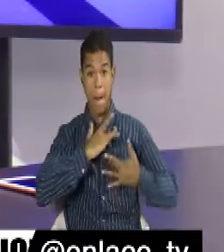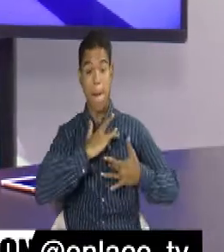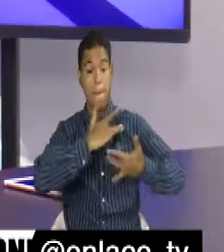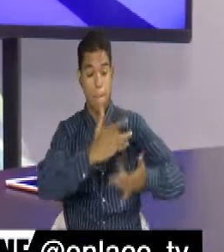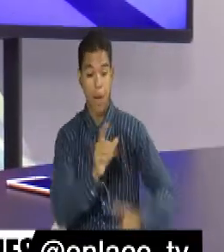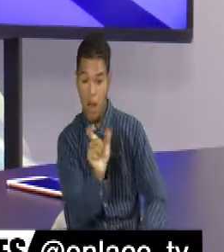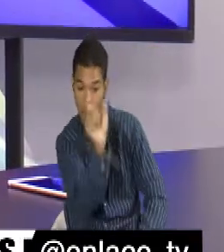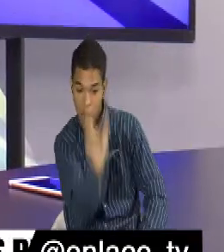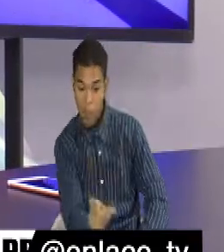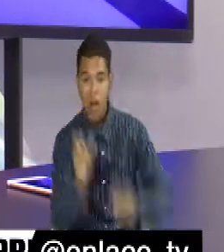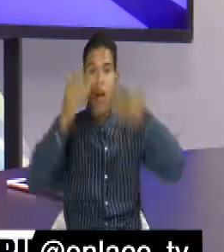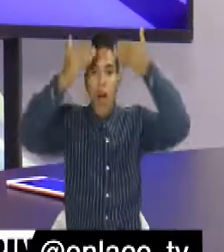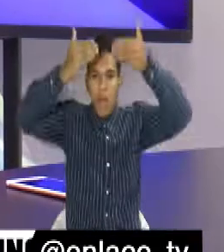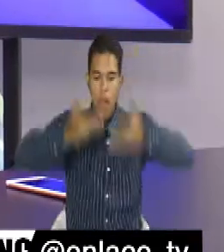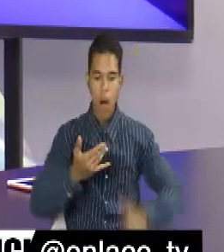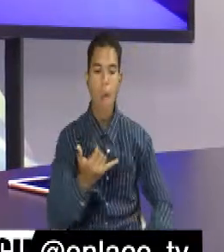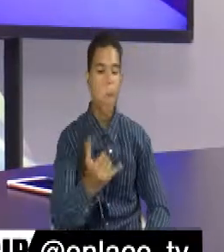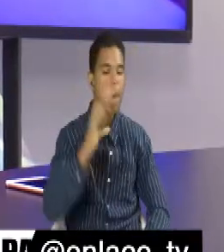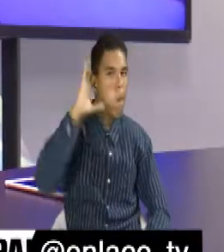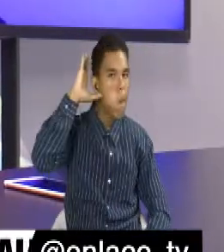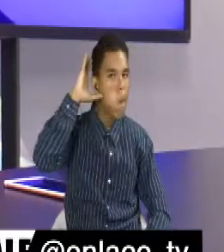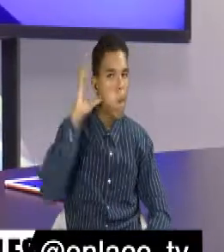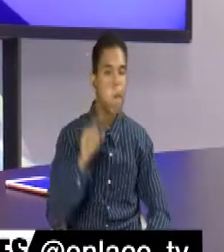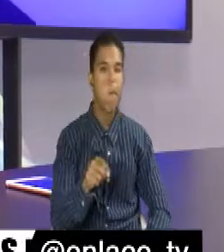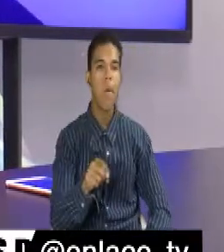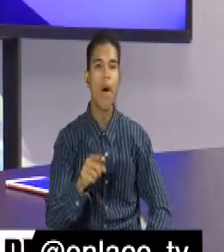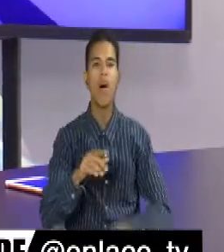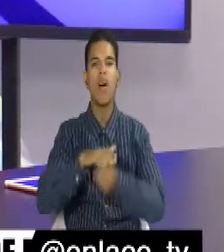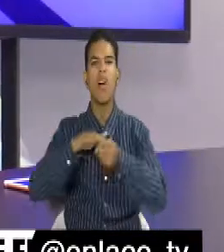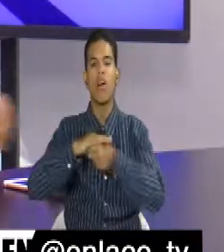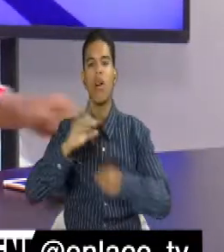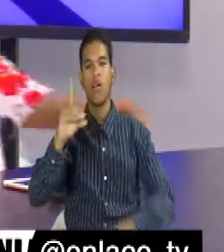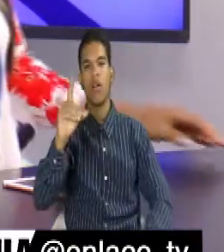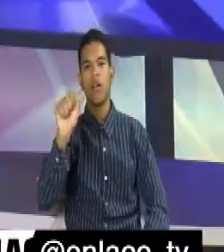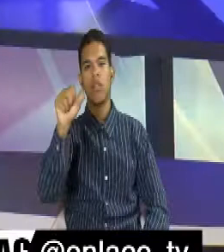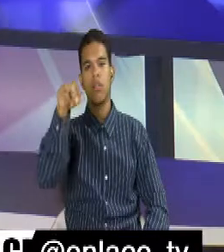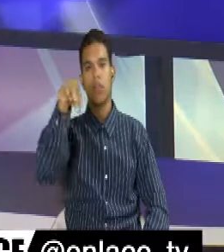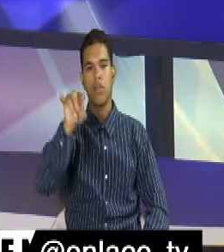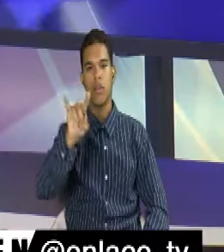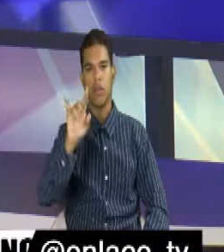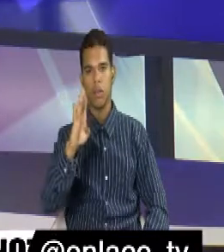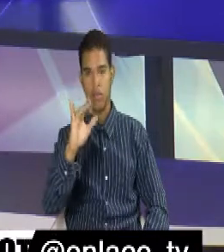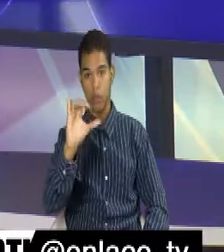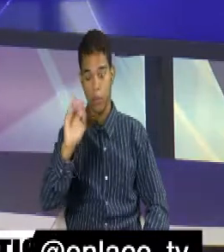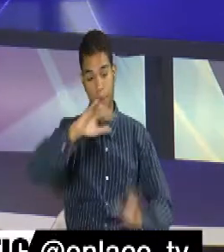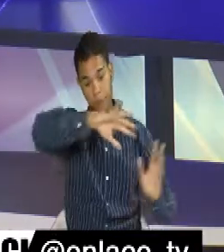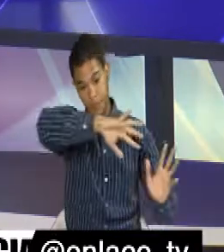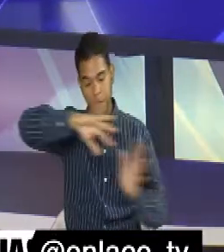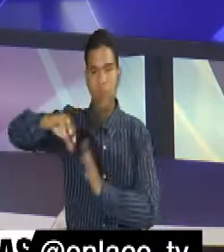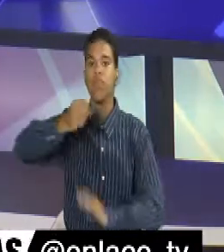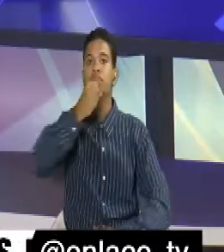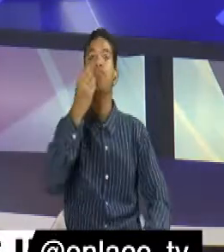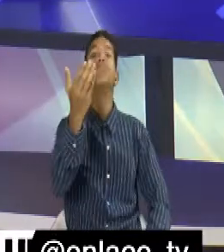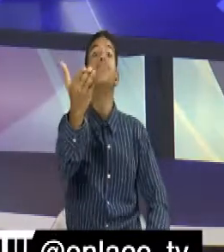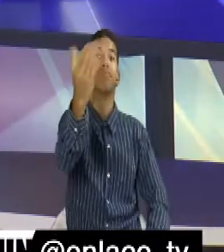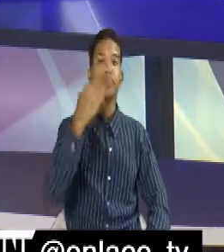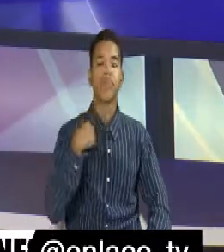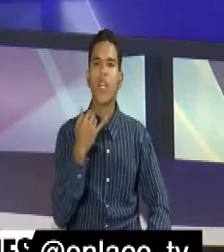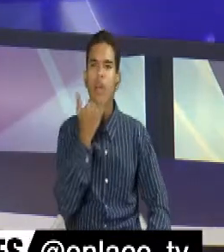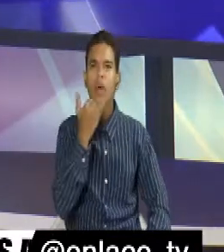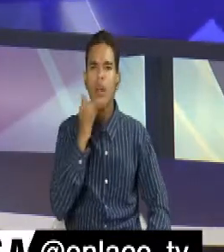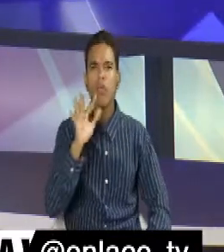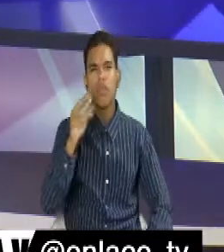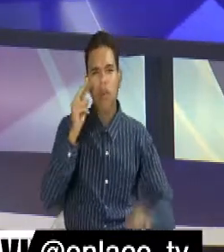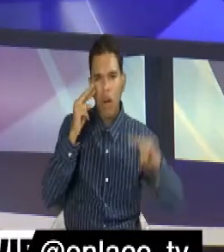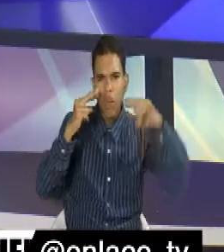a una persona en condición de discapacidad del barrio El Danubio. En otras noticias les estaremos contando sobre la personería municipal, quien